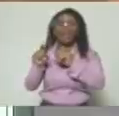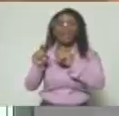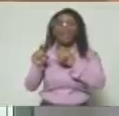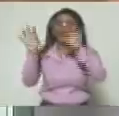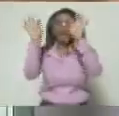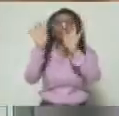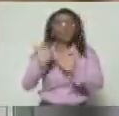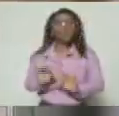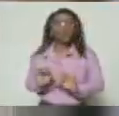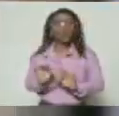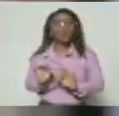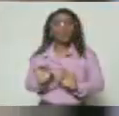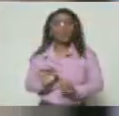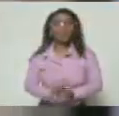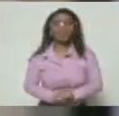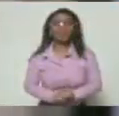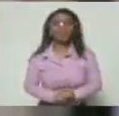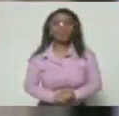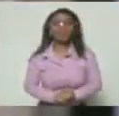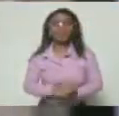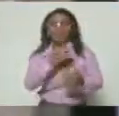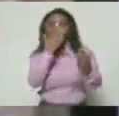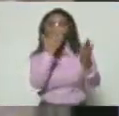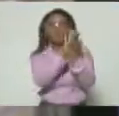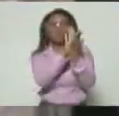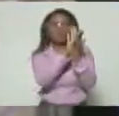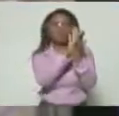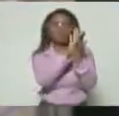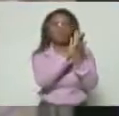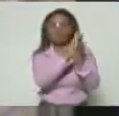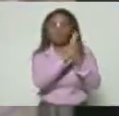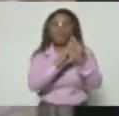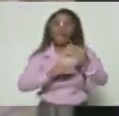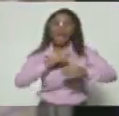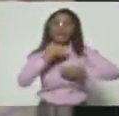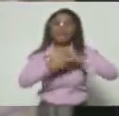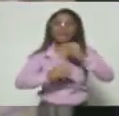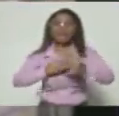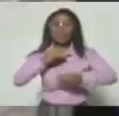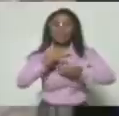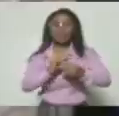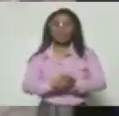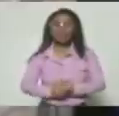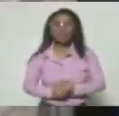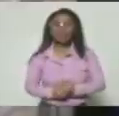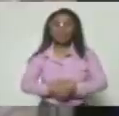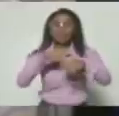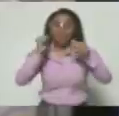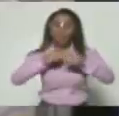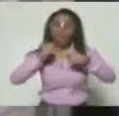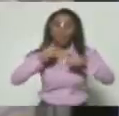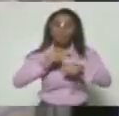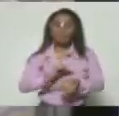modelos que se enfrentan, que pugnan hoy en día.